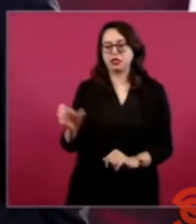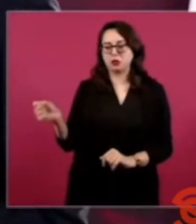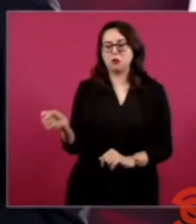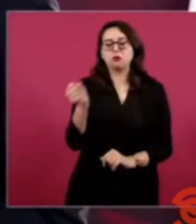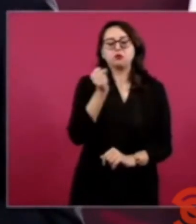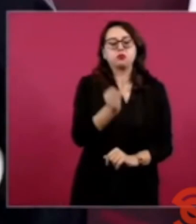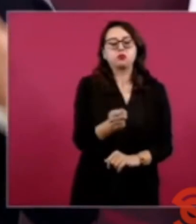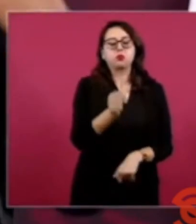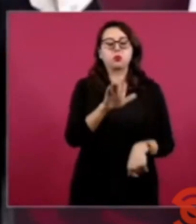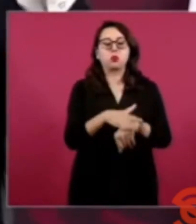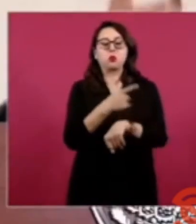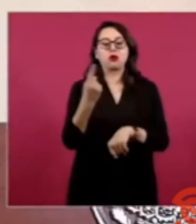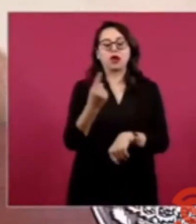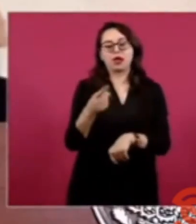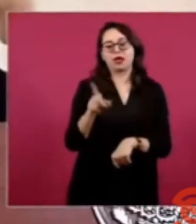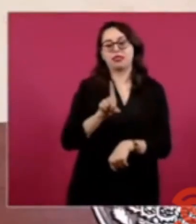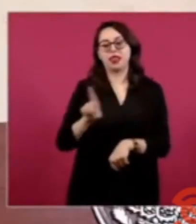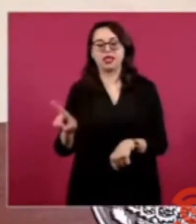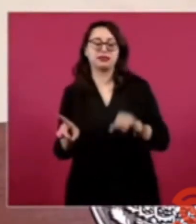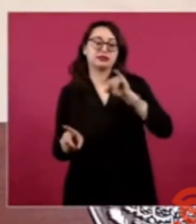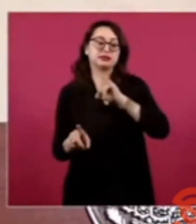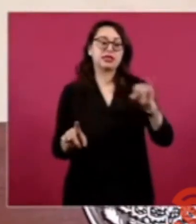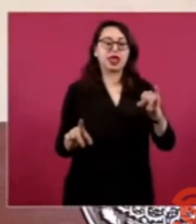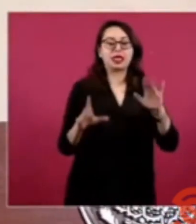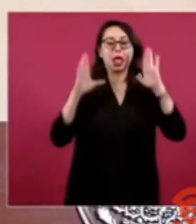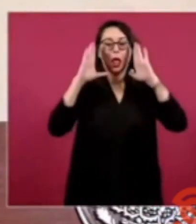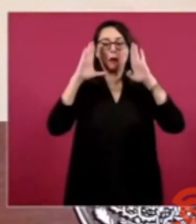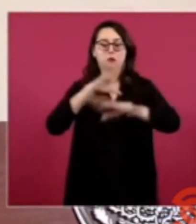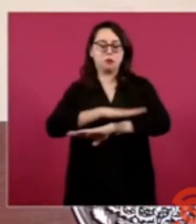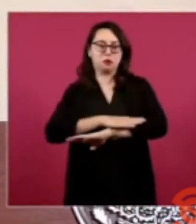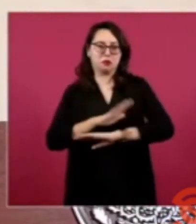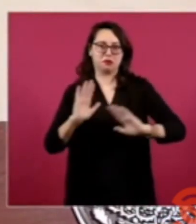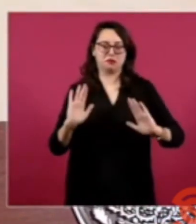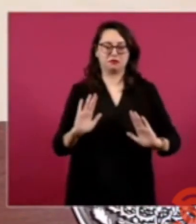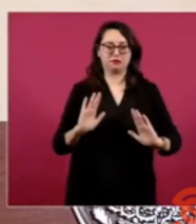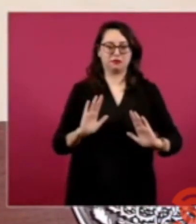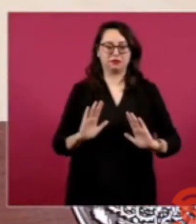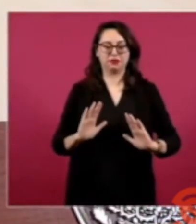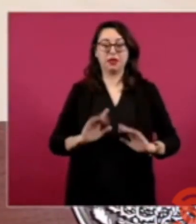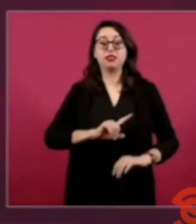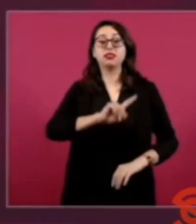confrontación. De todas maneras, hubo oposición.